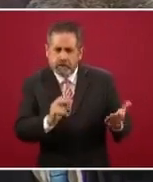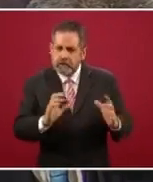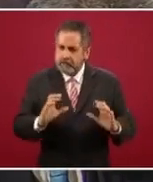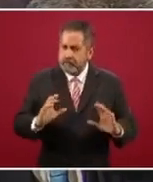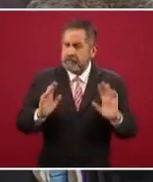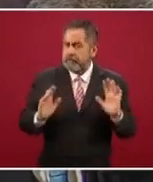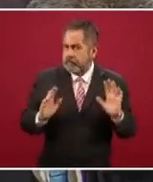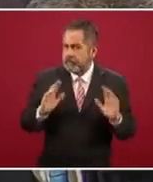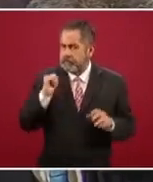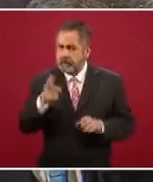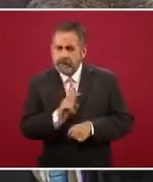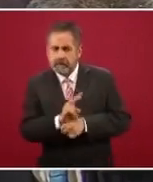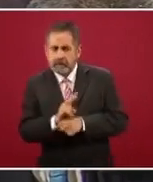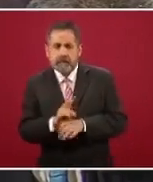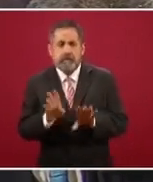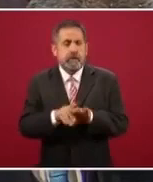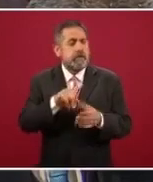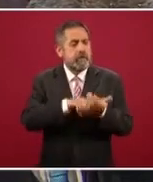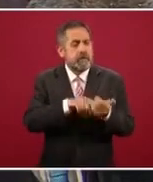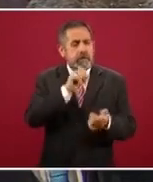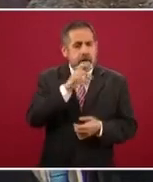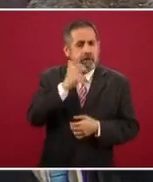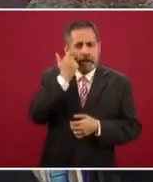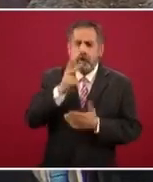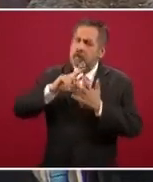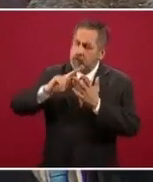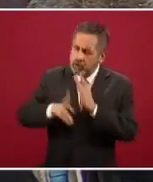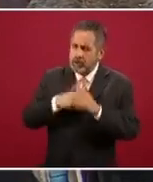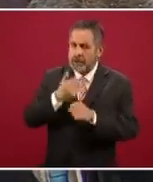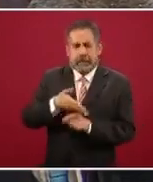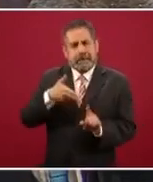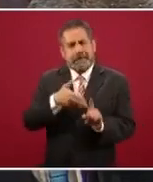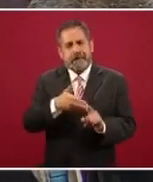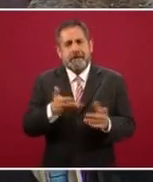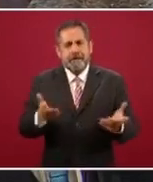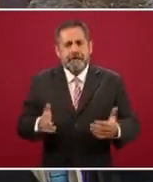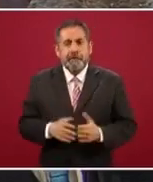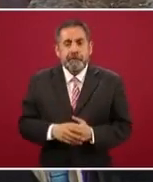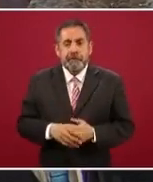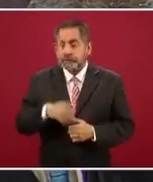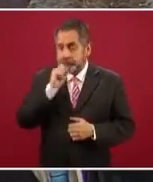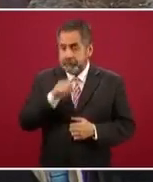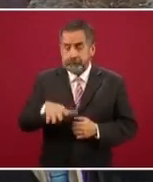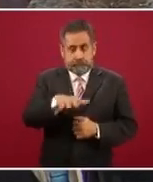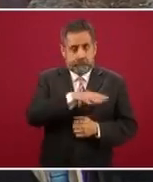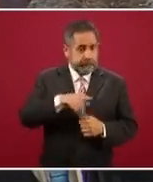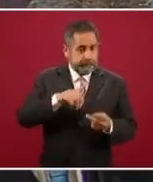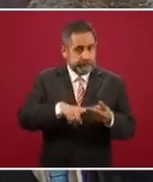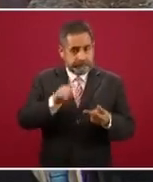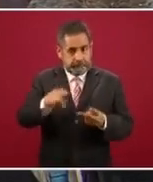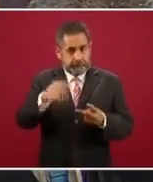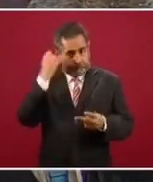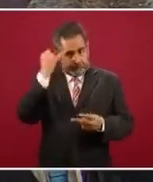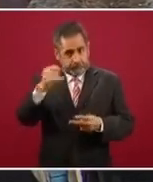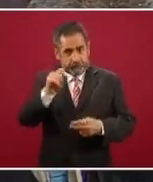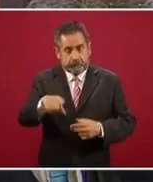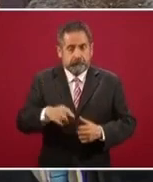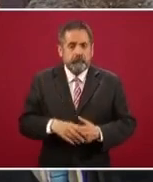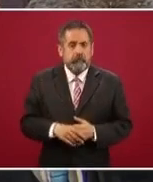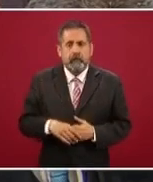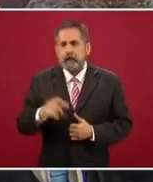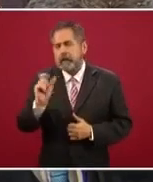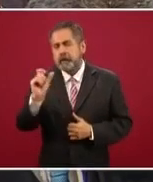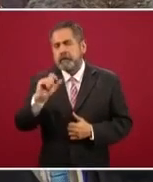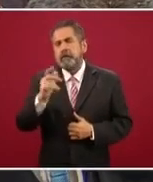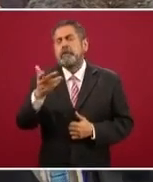millonarias y también quieren ser predominantes? Esa sería una. Y en este mismo contexto, ¿hasta